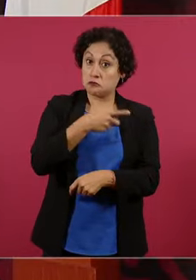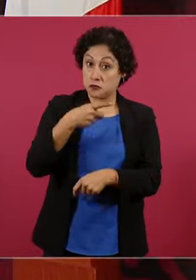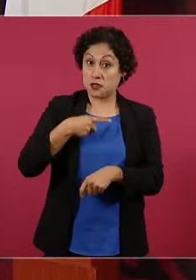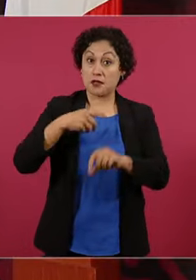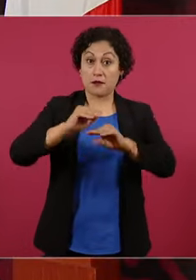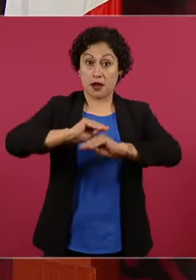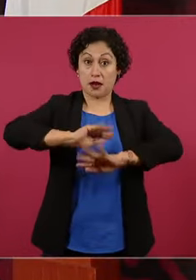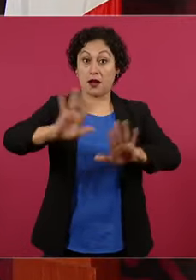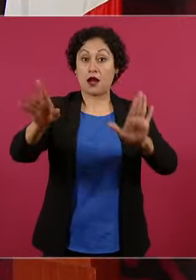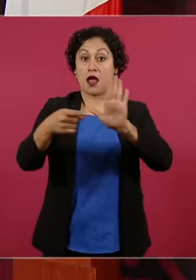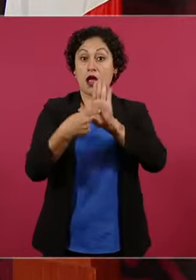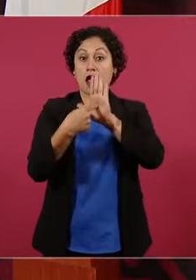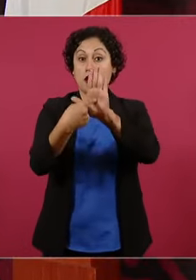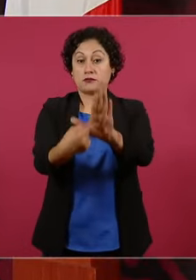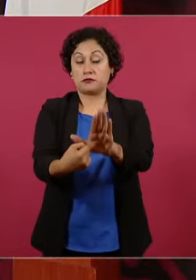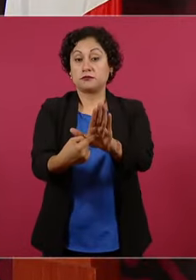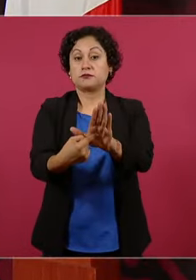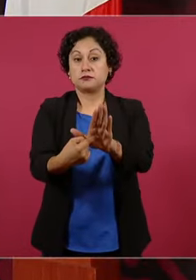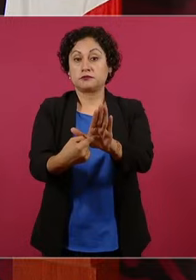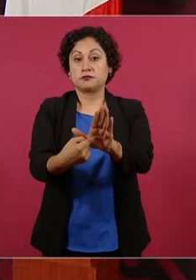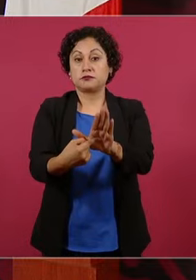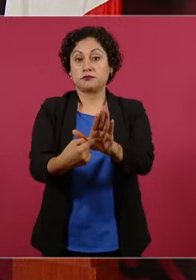y con particulares también